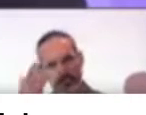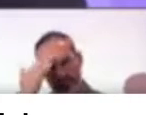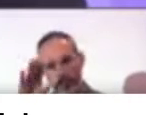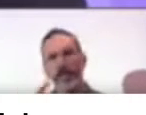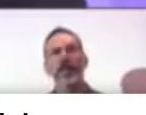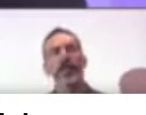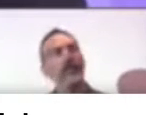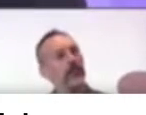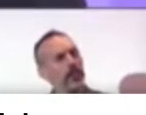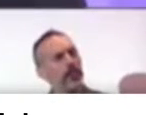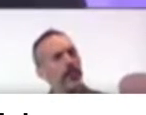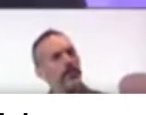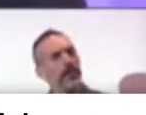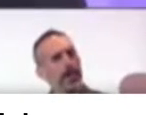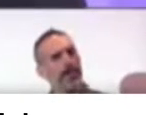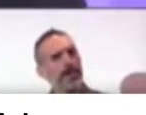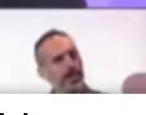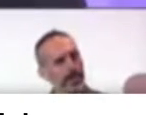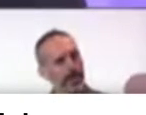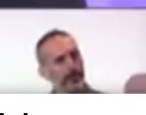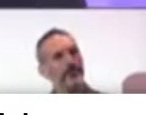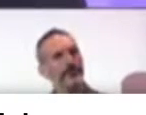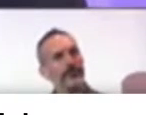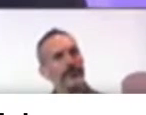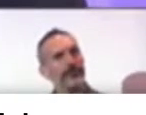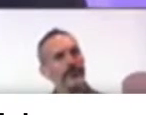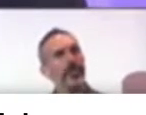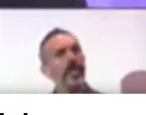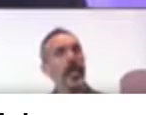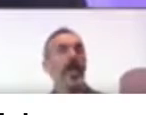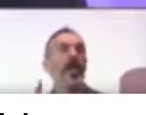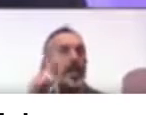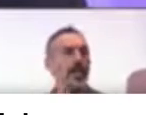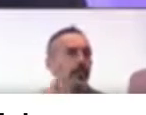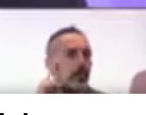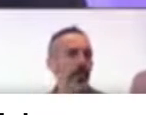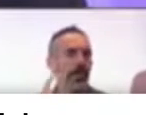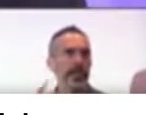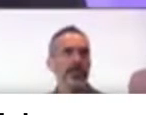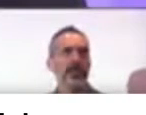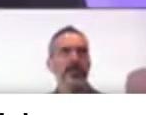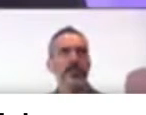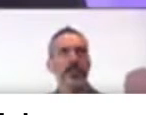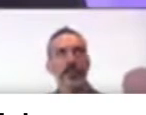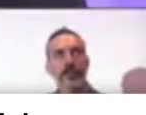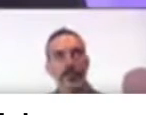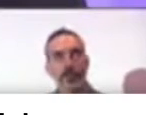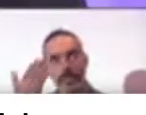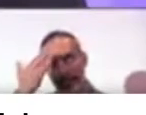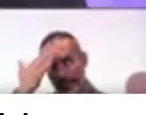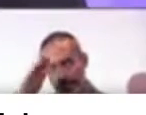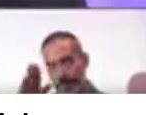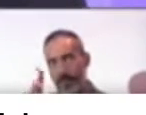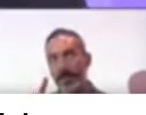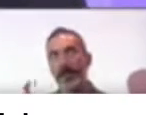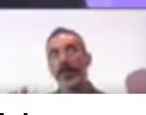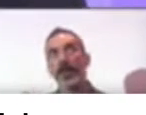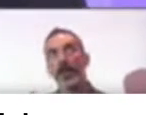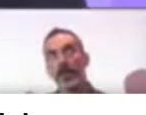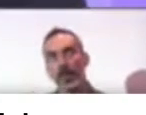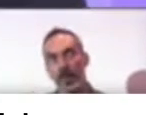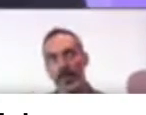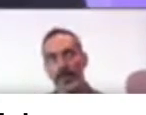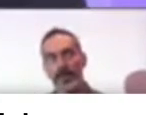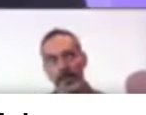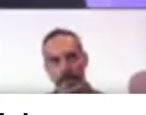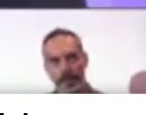¿Quién? Las mujeres. ¿Y saben cuánto deben las mujeres de una bolsa de 25 millones